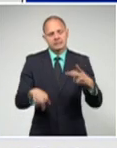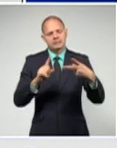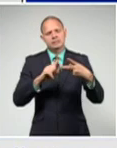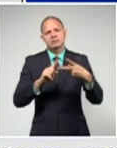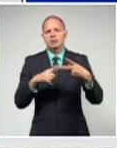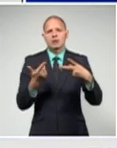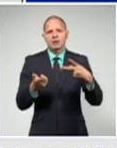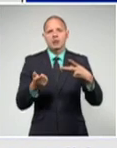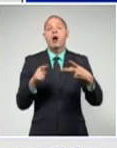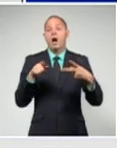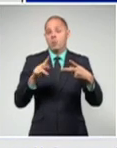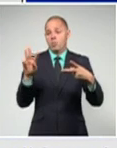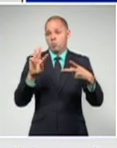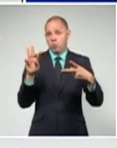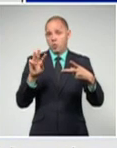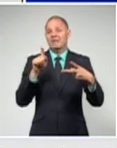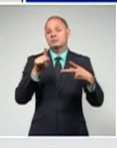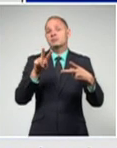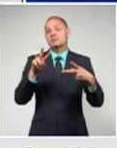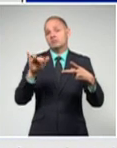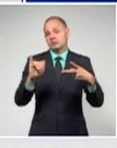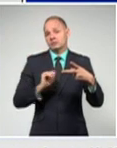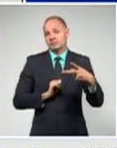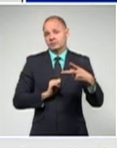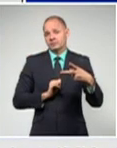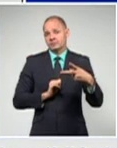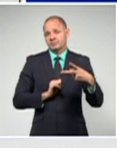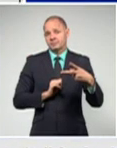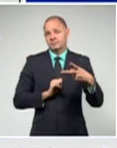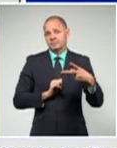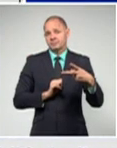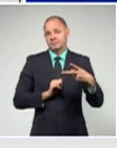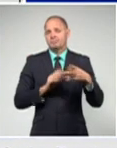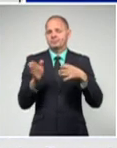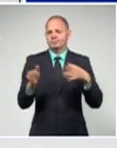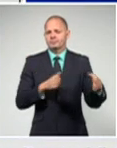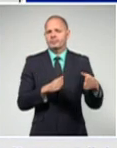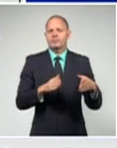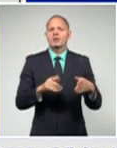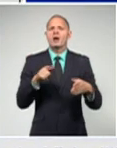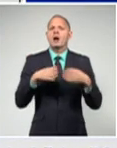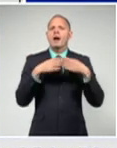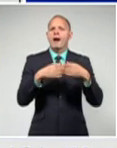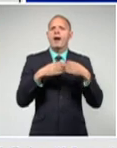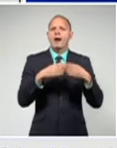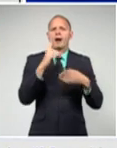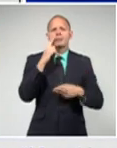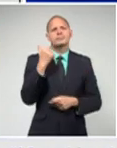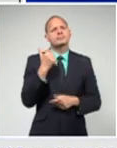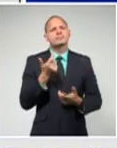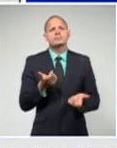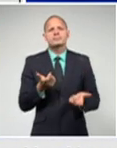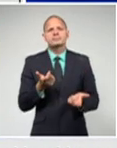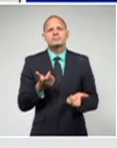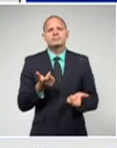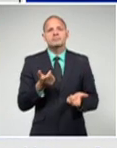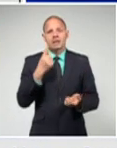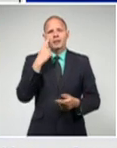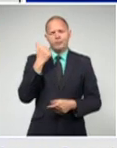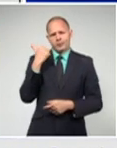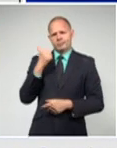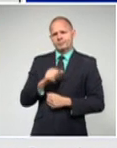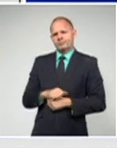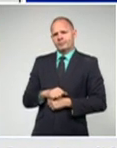con 126,7. Granma, provincia que ahí pueden ver en la curva, miren,